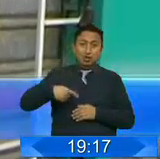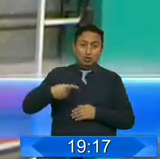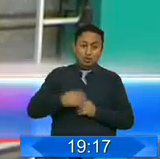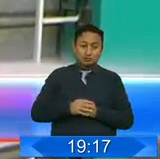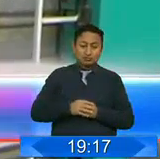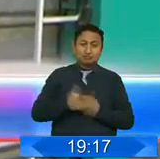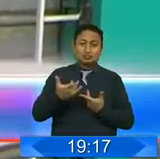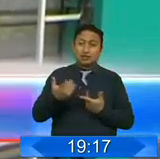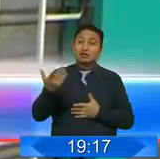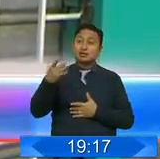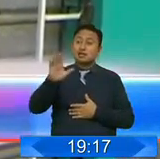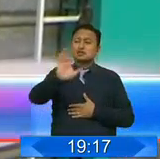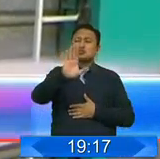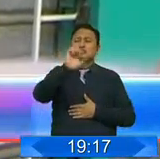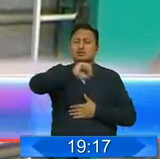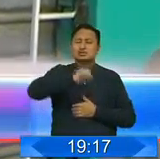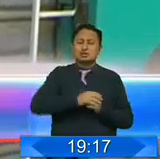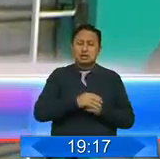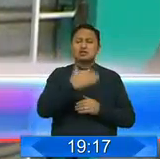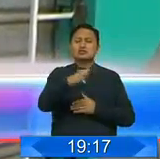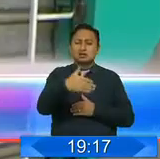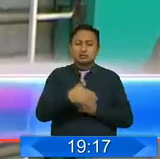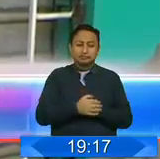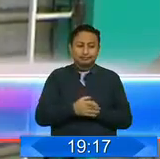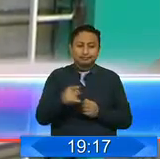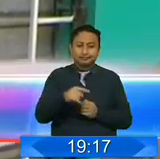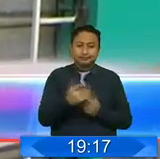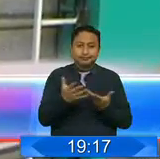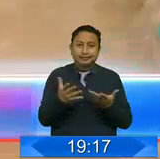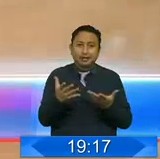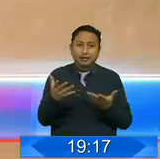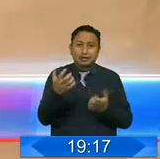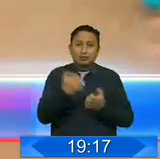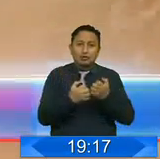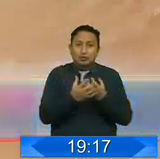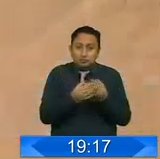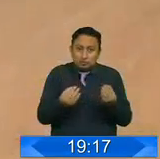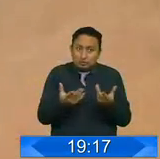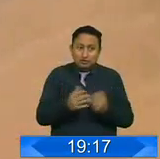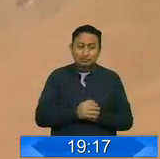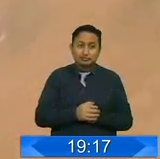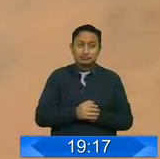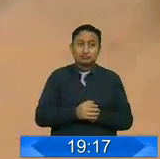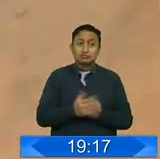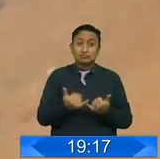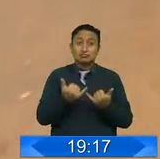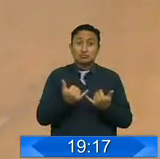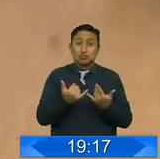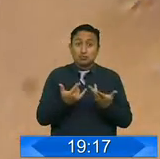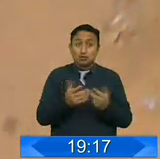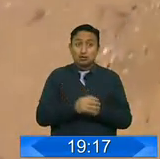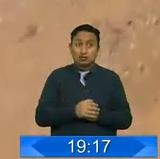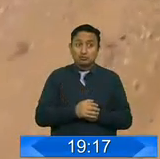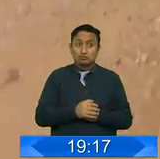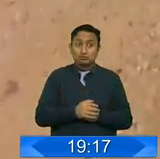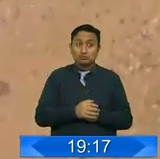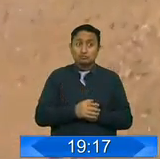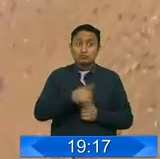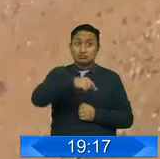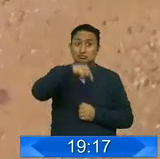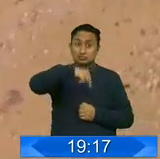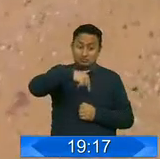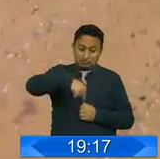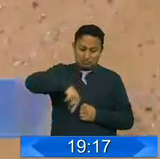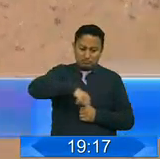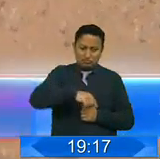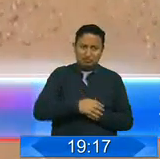vienen a rellenar, vienen a rellenar, vienen a dar solución a esto y no le dan ninguna solución a este problema. Antes por ahora han dejado pasar las vacas, yo no sé dónde las habrán mandado porque este era